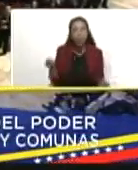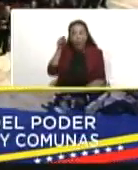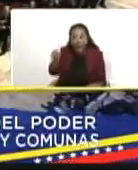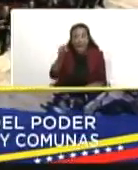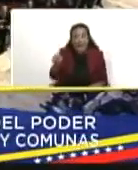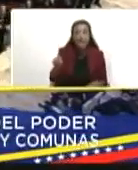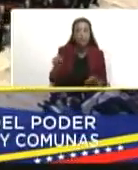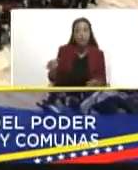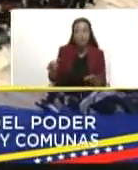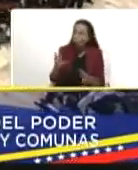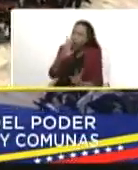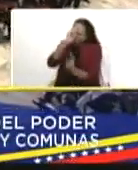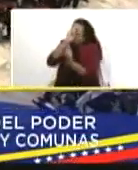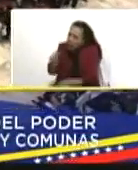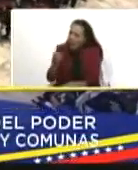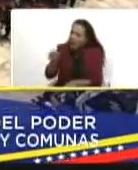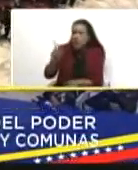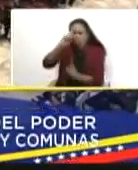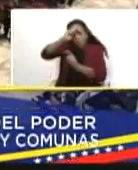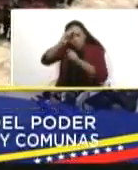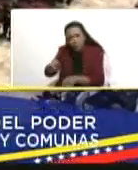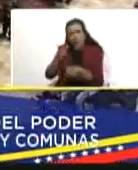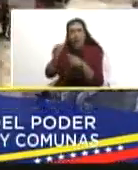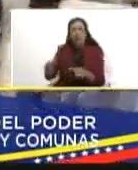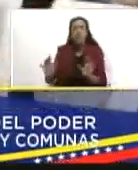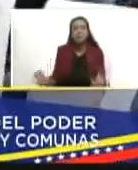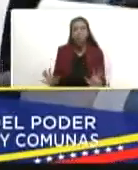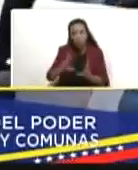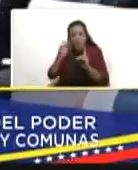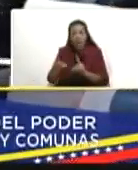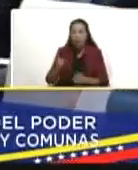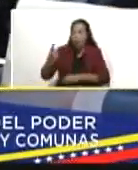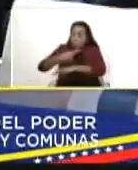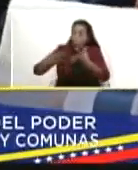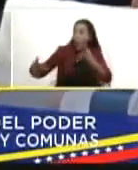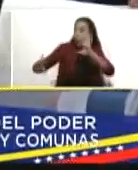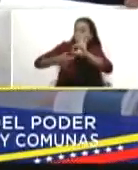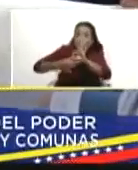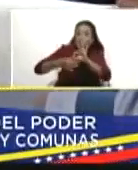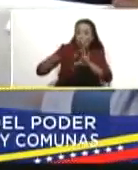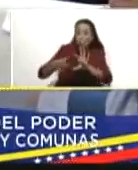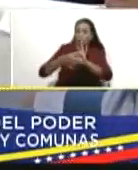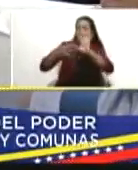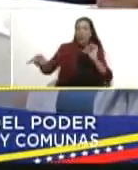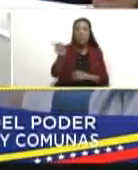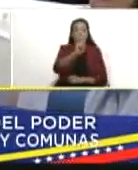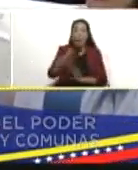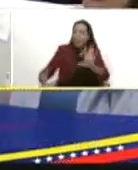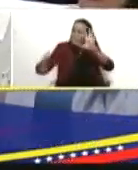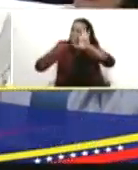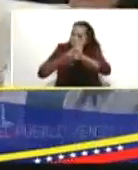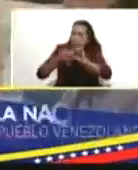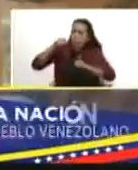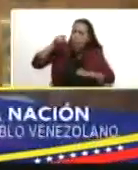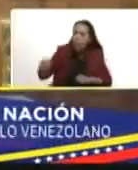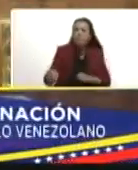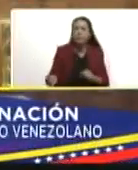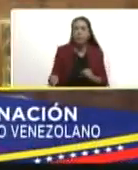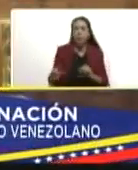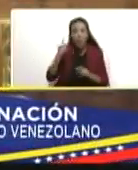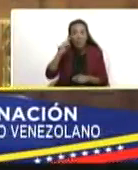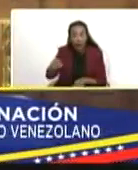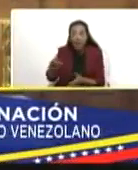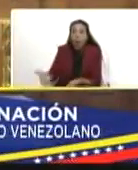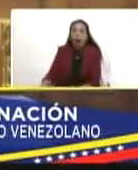a ello nos debemos y debemos gobernar junto a ese pueblo conectado y de